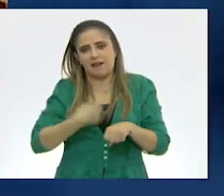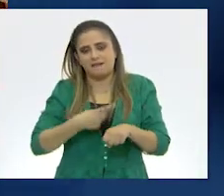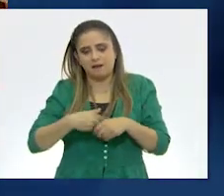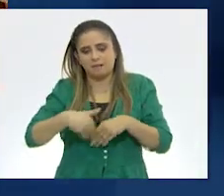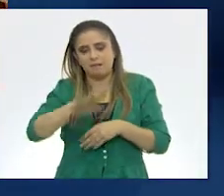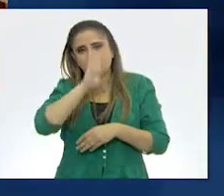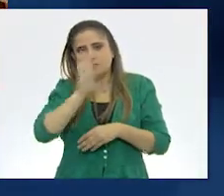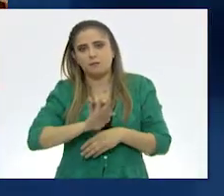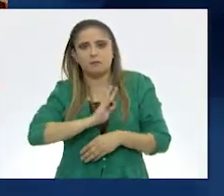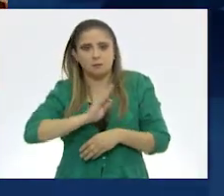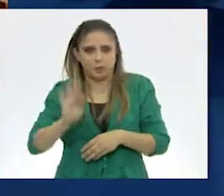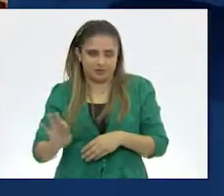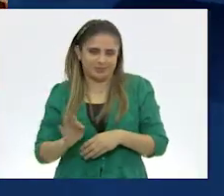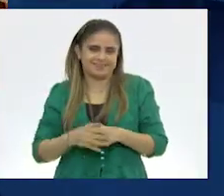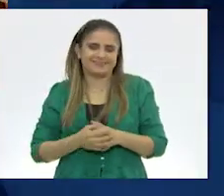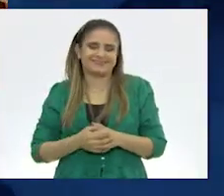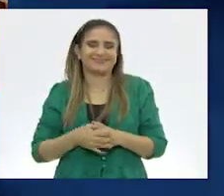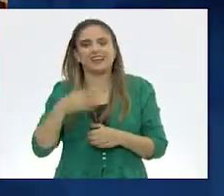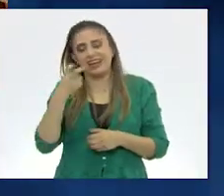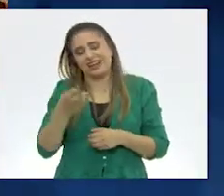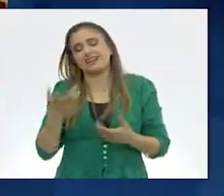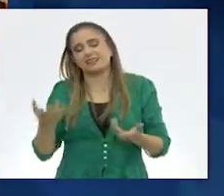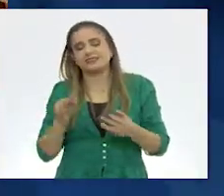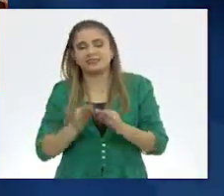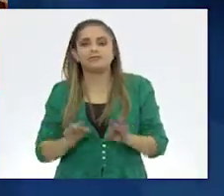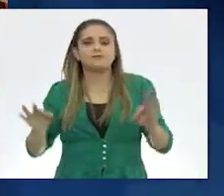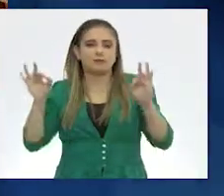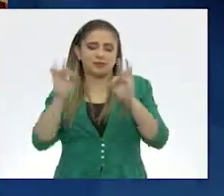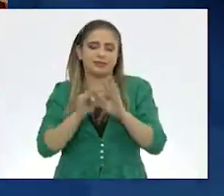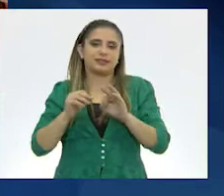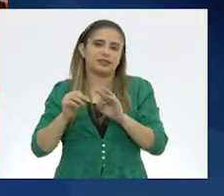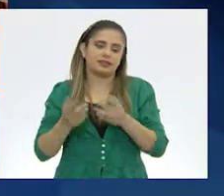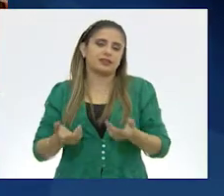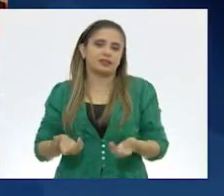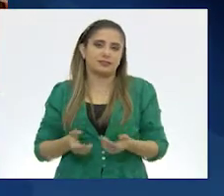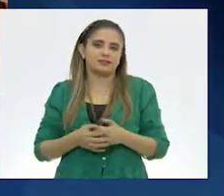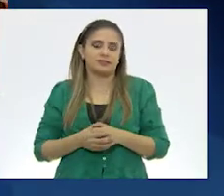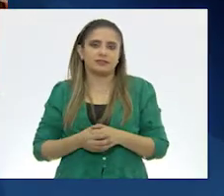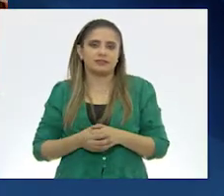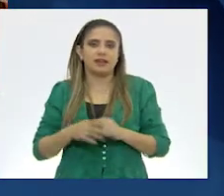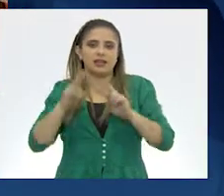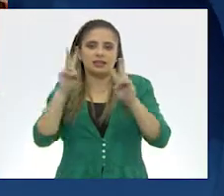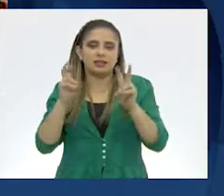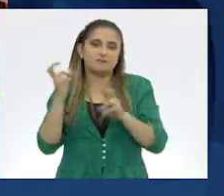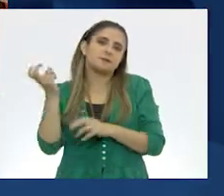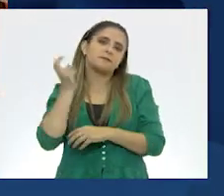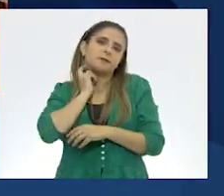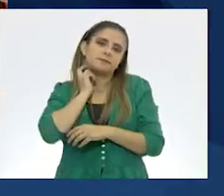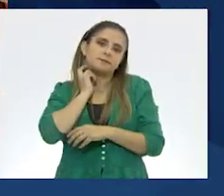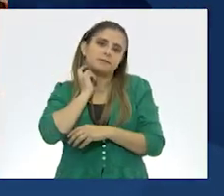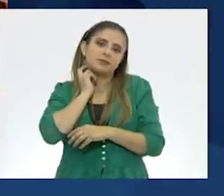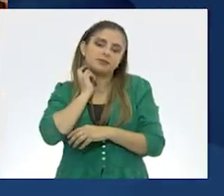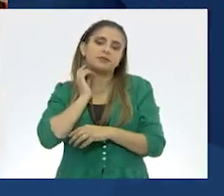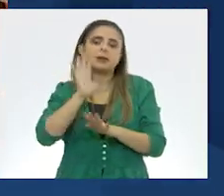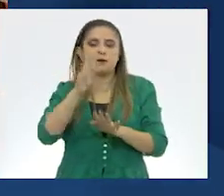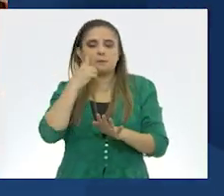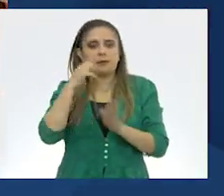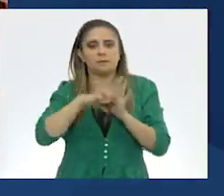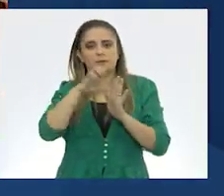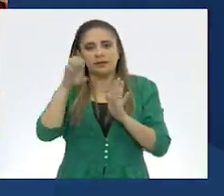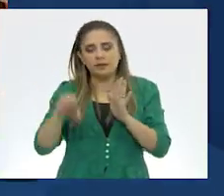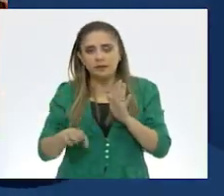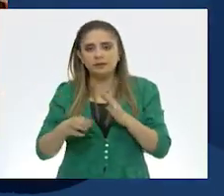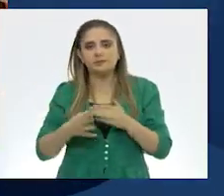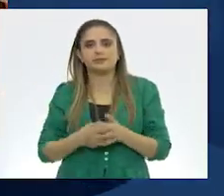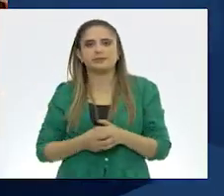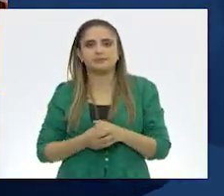¿no? Y bueno, es tan importante el tema de los vampiros, que por ejemplo